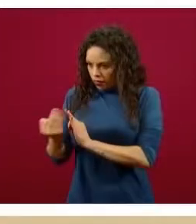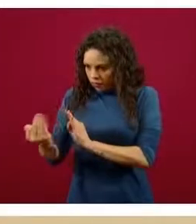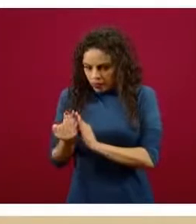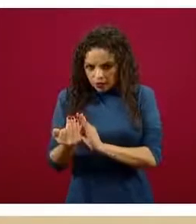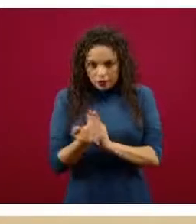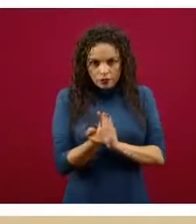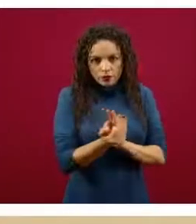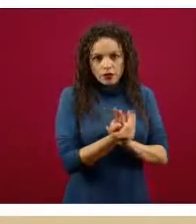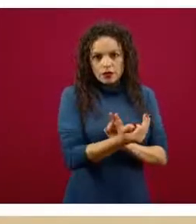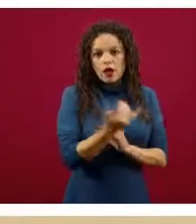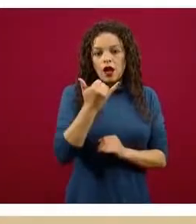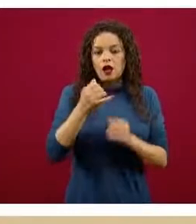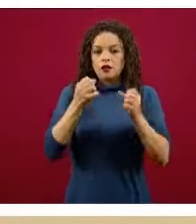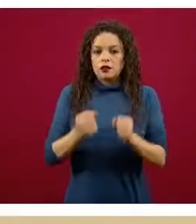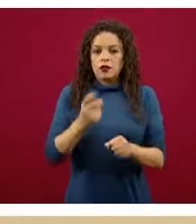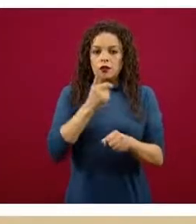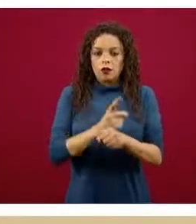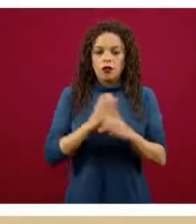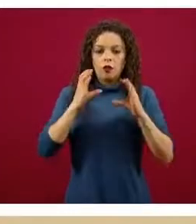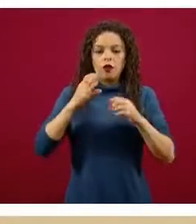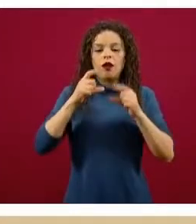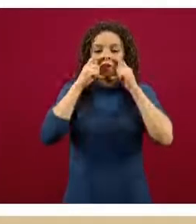y seguridad sanitaria.